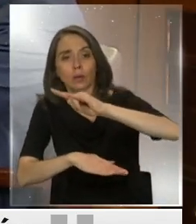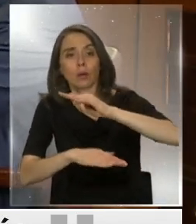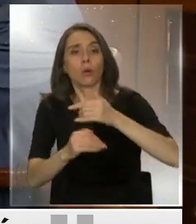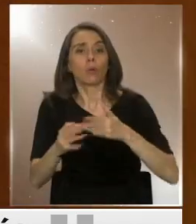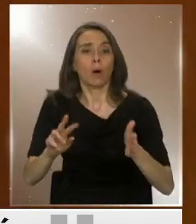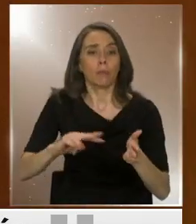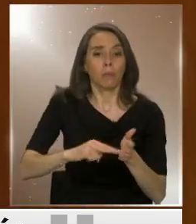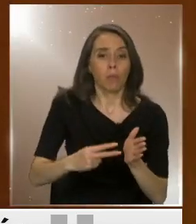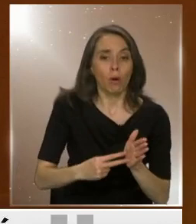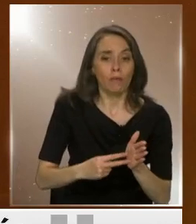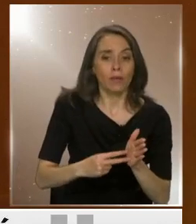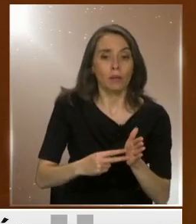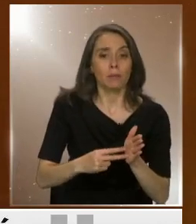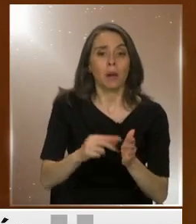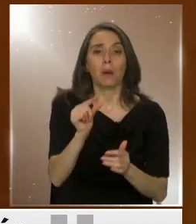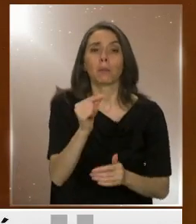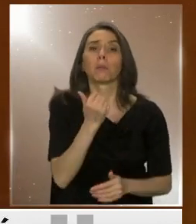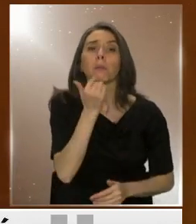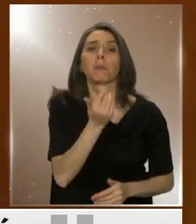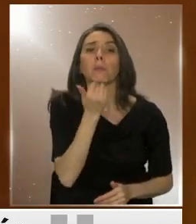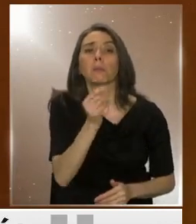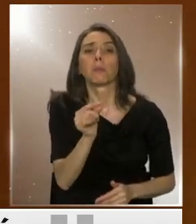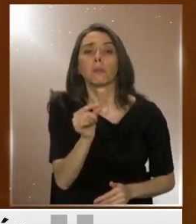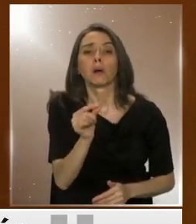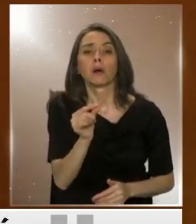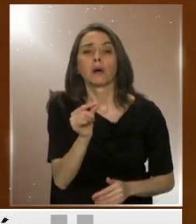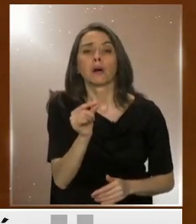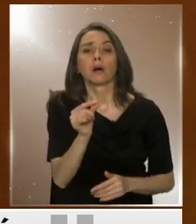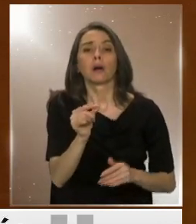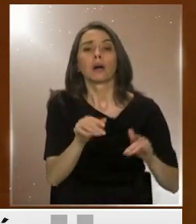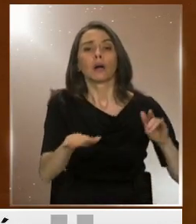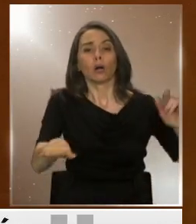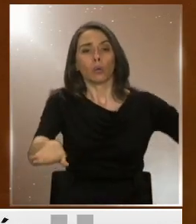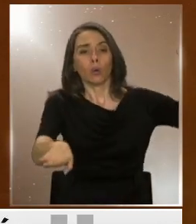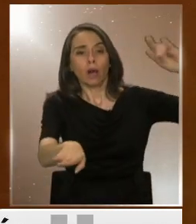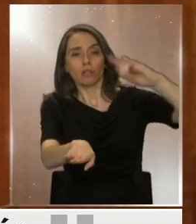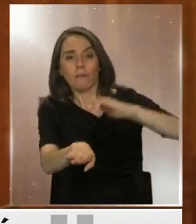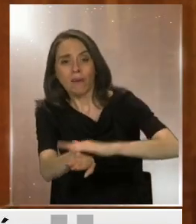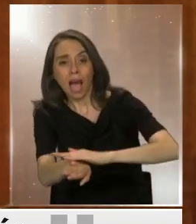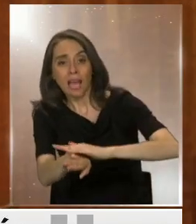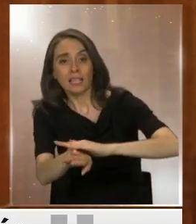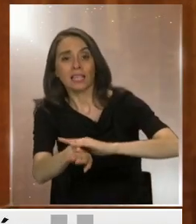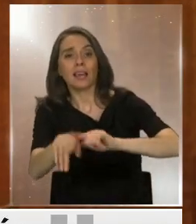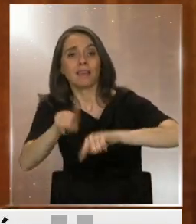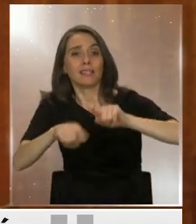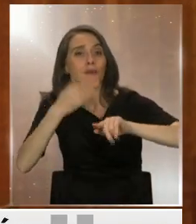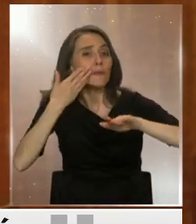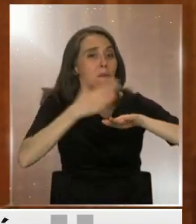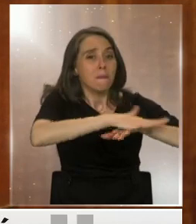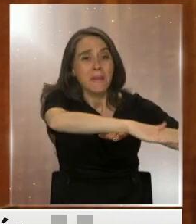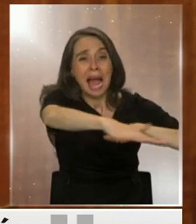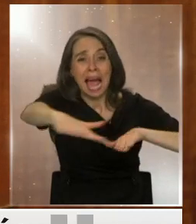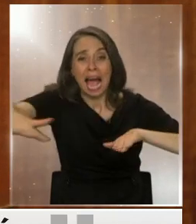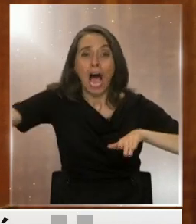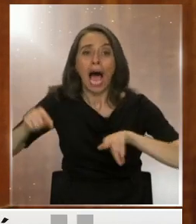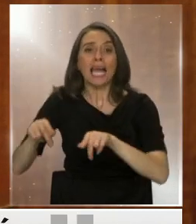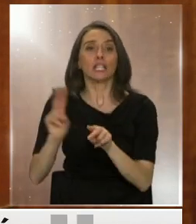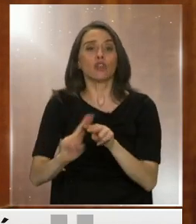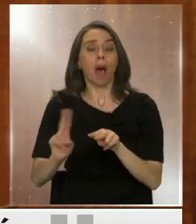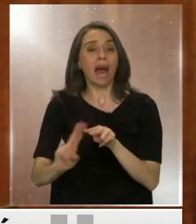imagino que no es muy mayor se arreglan la antártica eso también poder ser una decisión mire